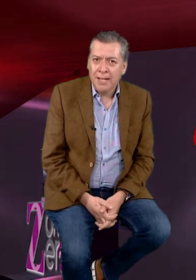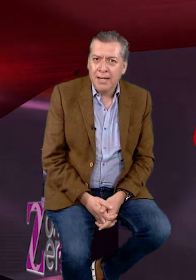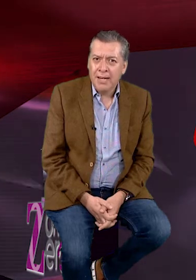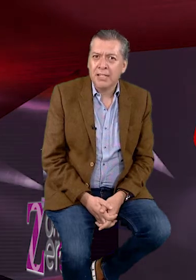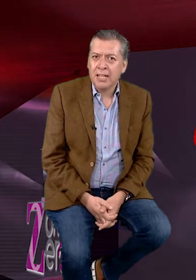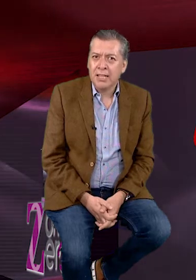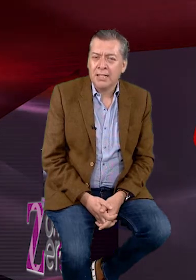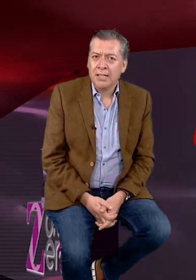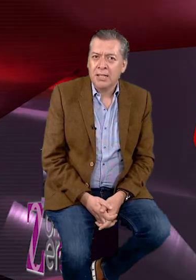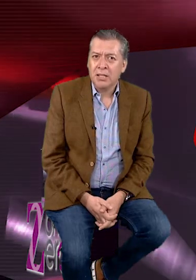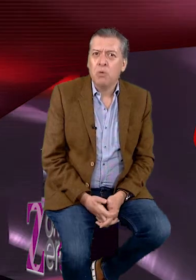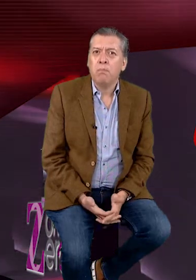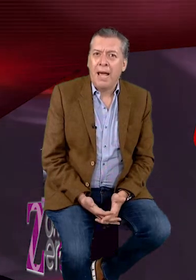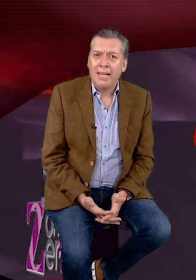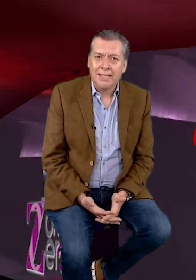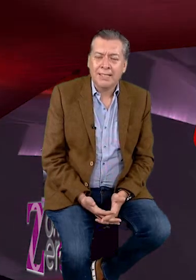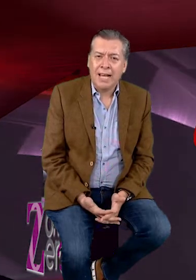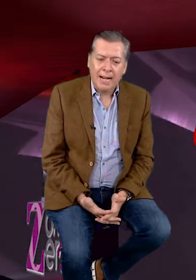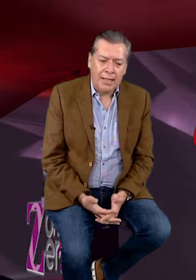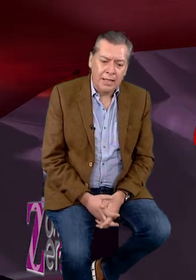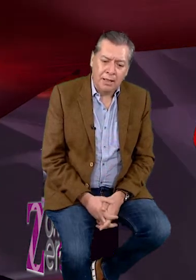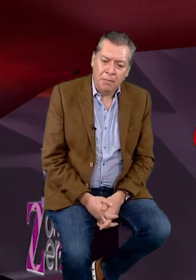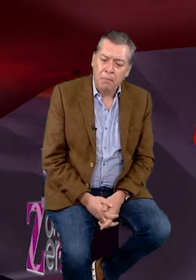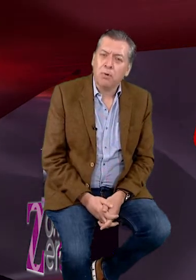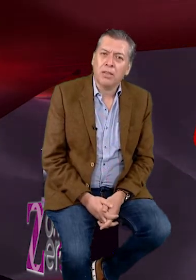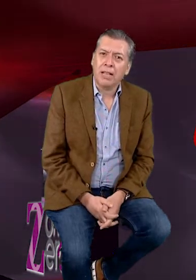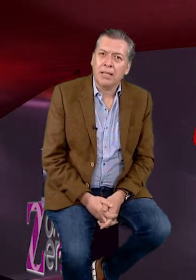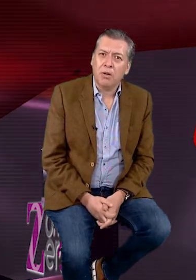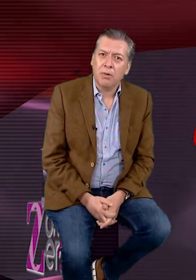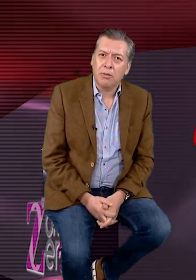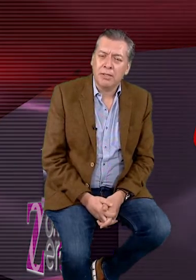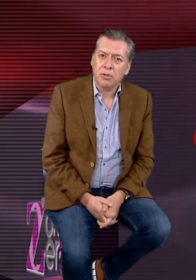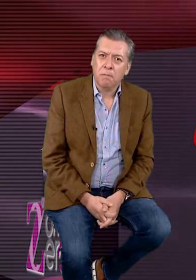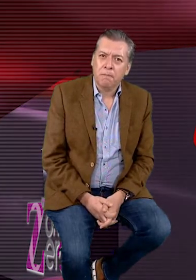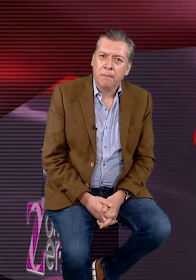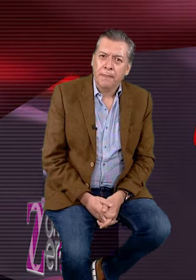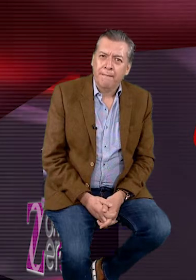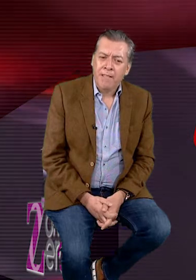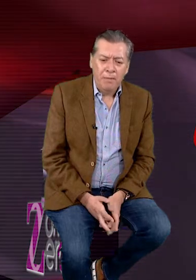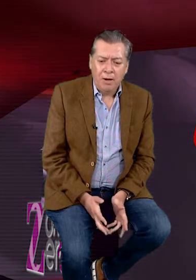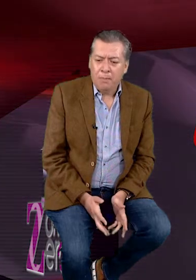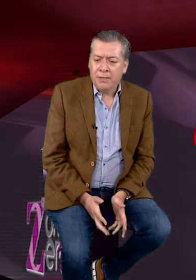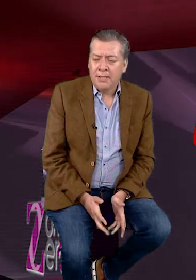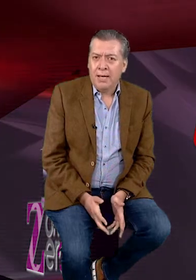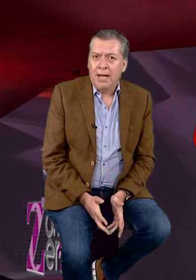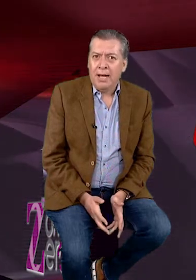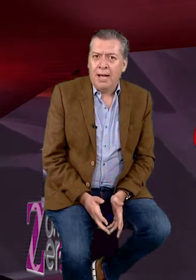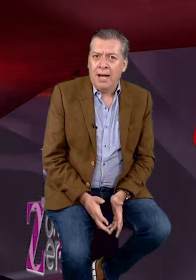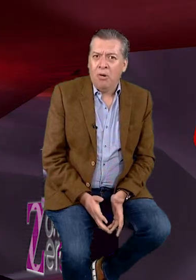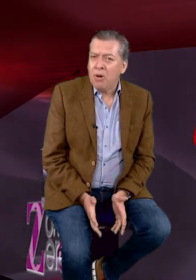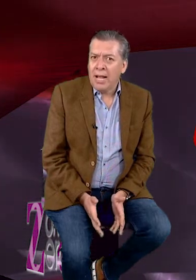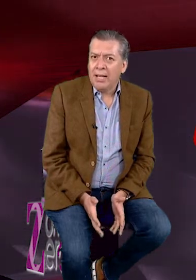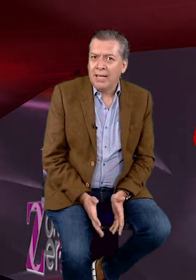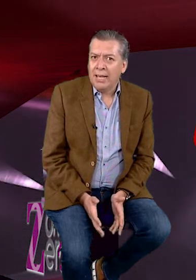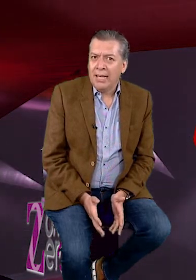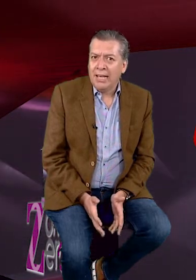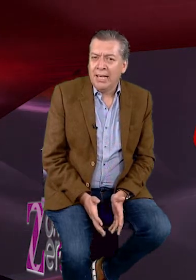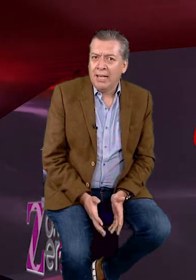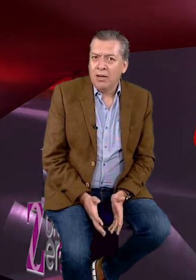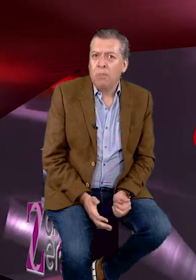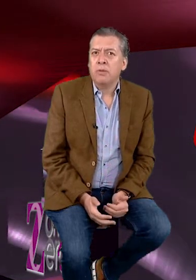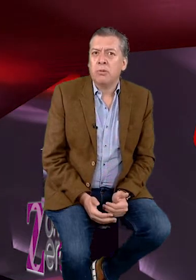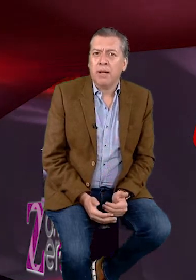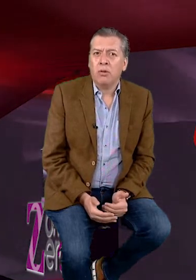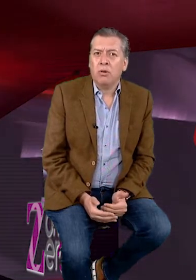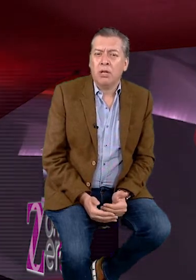recibe las riendas de un país tan grande y tan importante como el nuestro. Y bueno, pues ahora